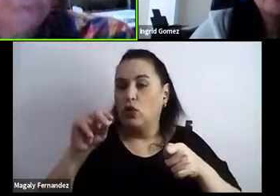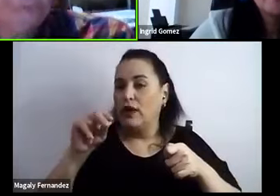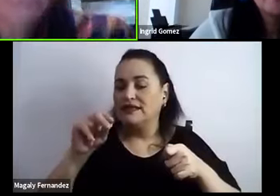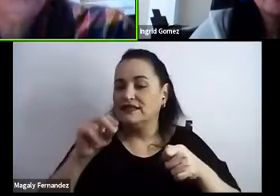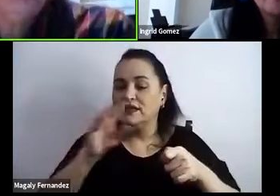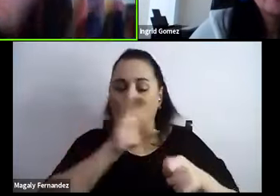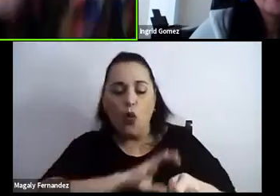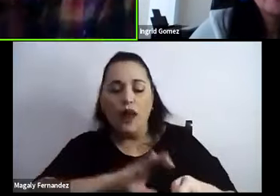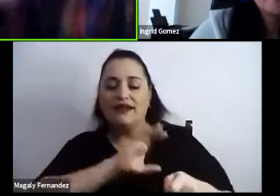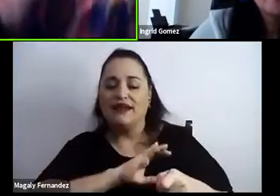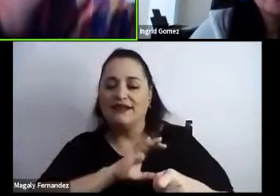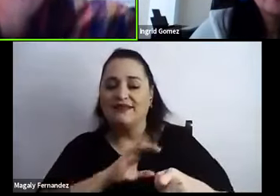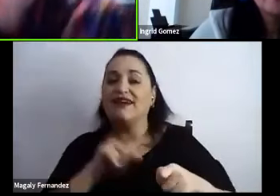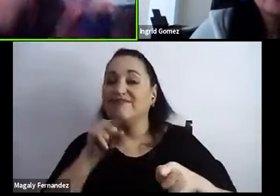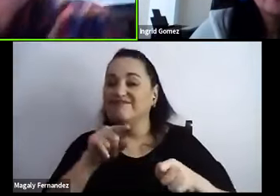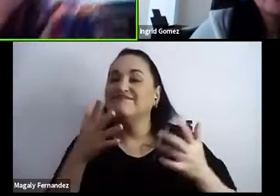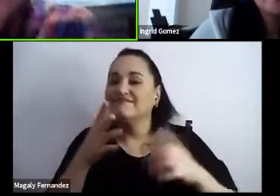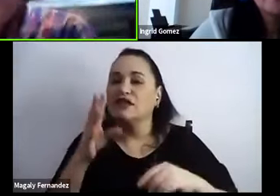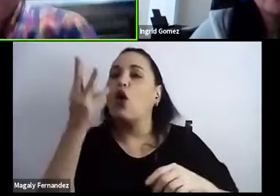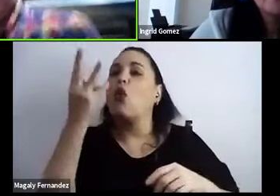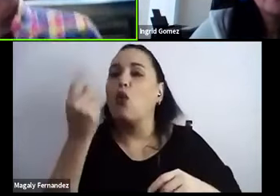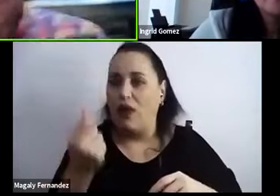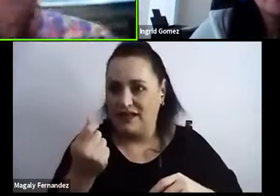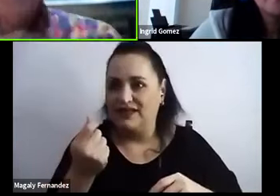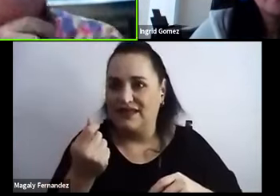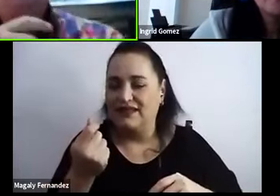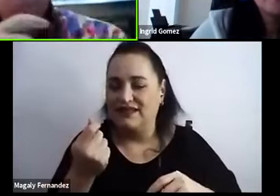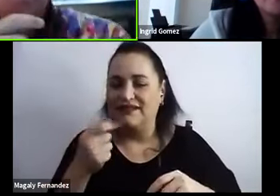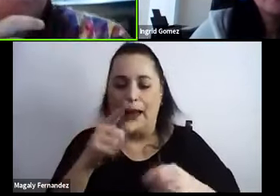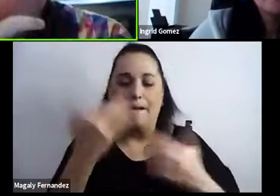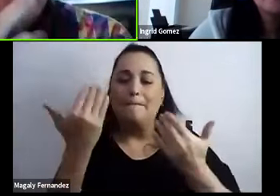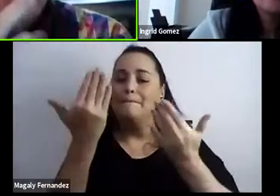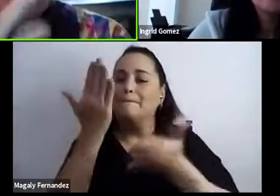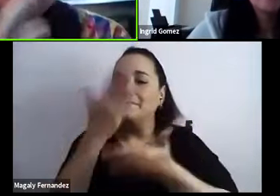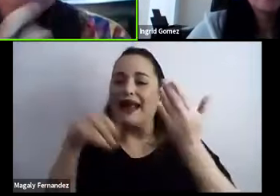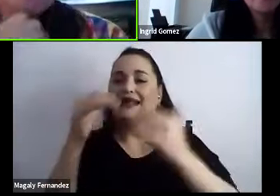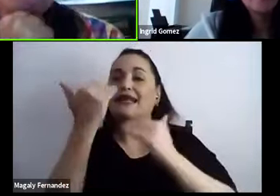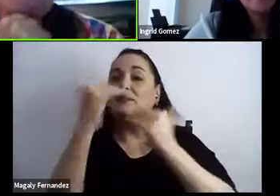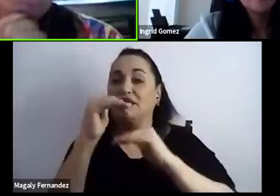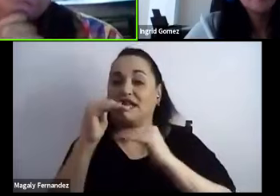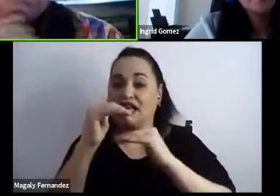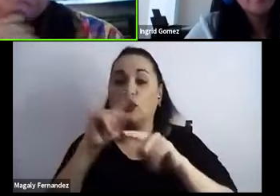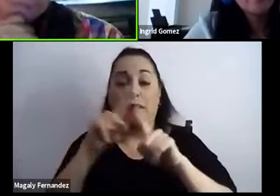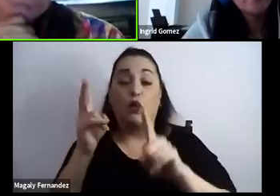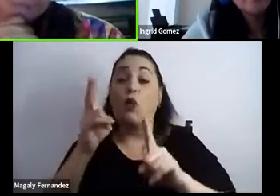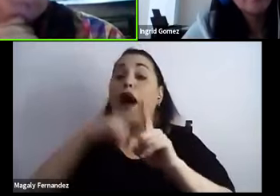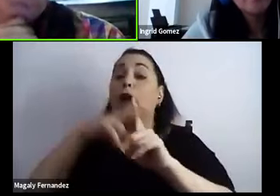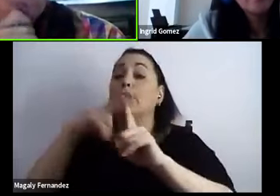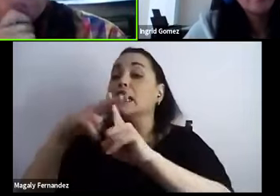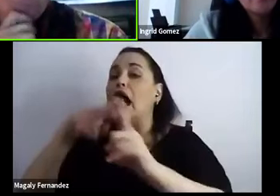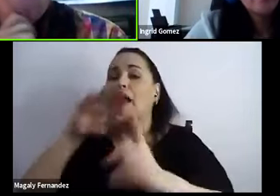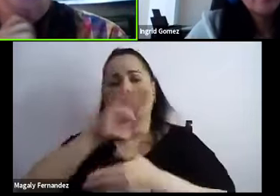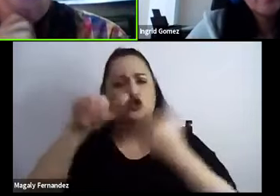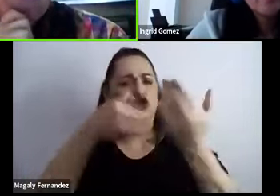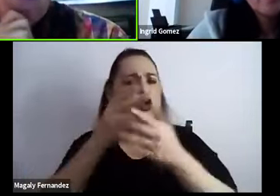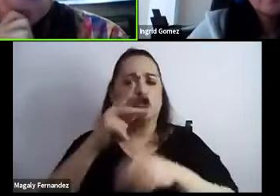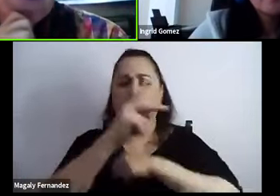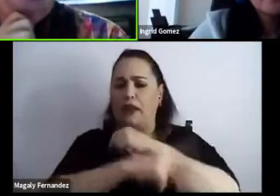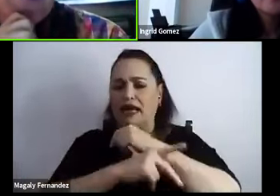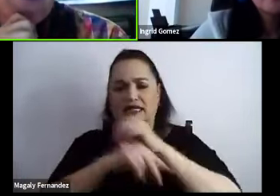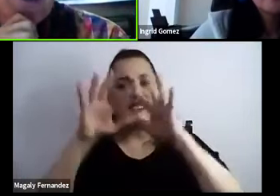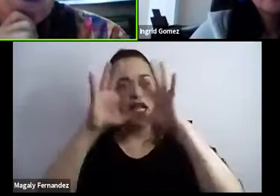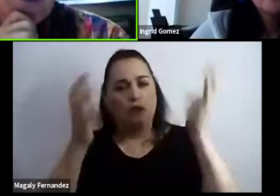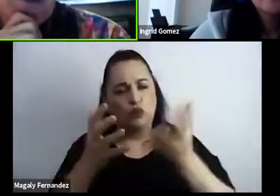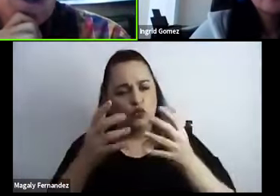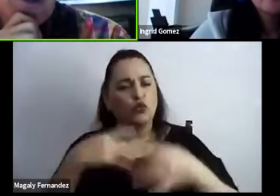que es cuantitativa, lo cual es parte de su limitación, pero que es aplicable a todos los países del mundo. Mira, es muy